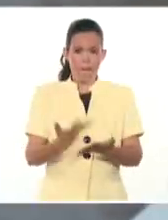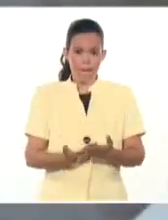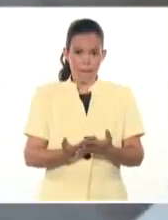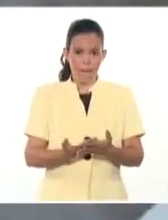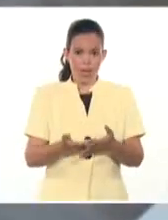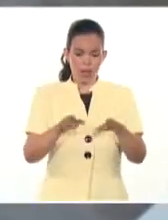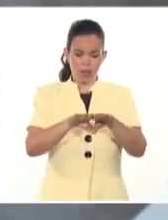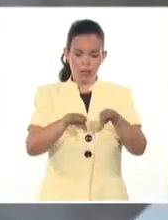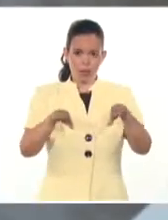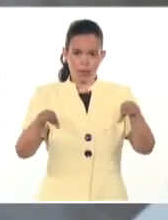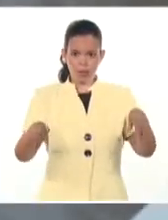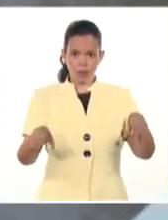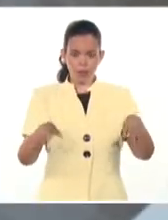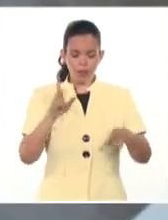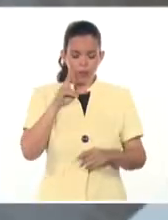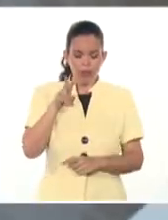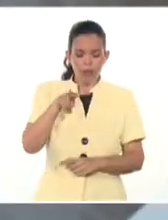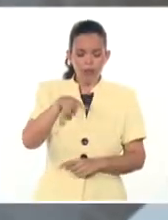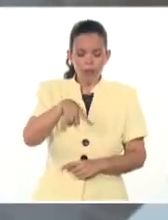israelí Misha Ullman en